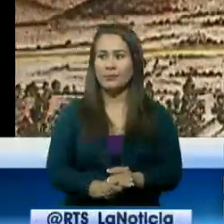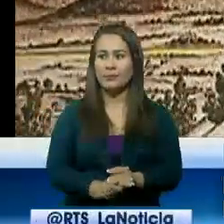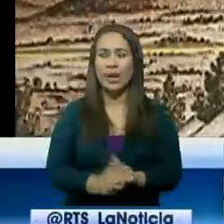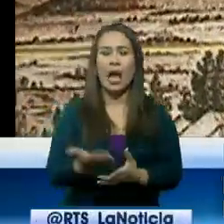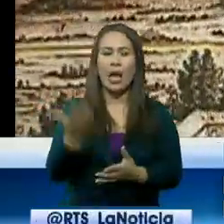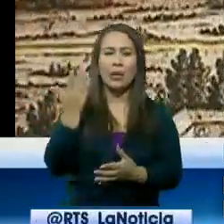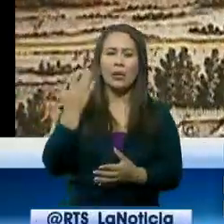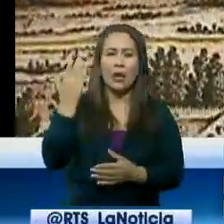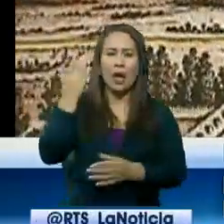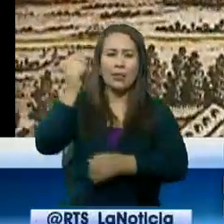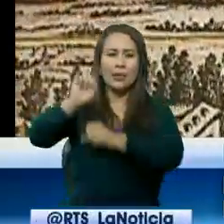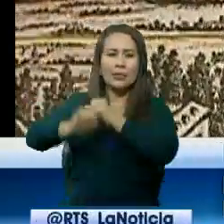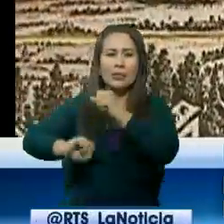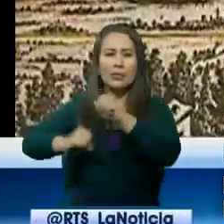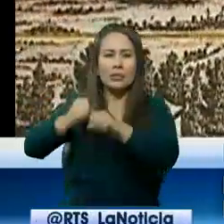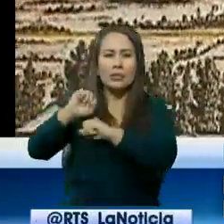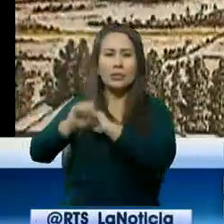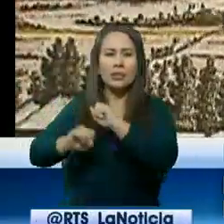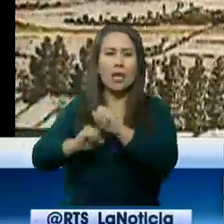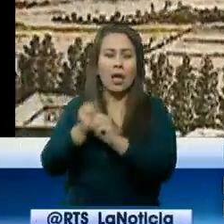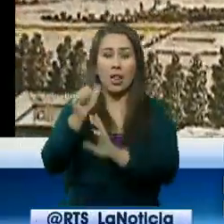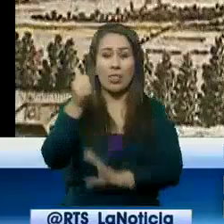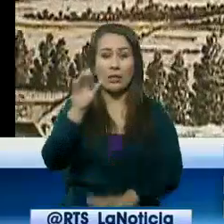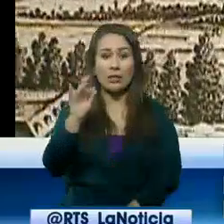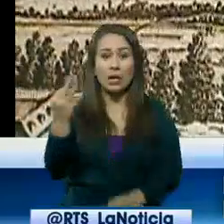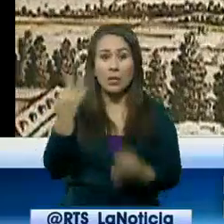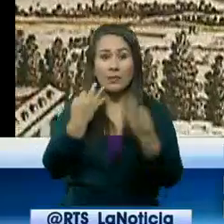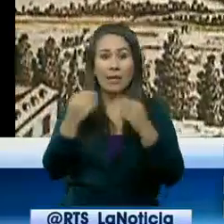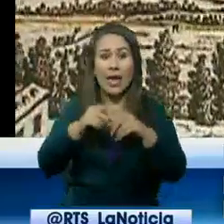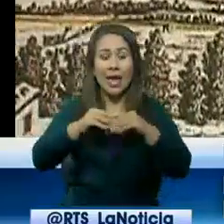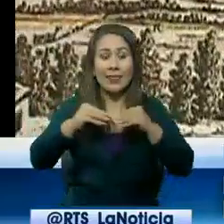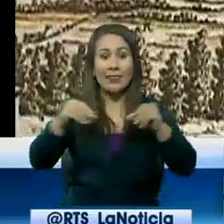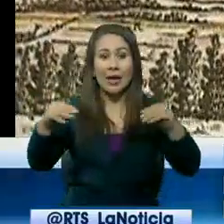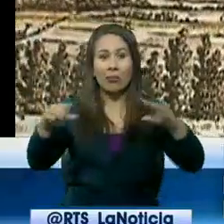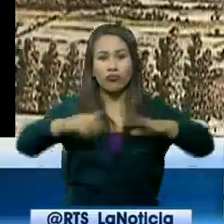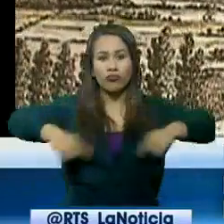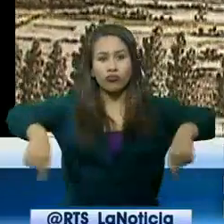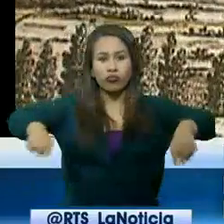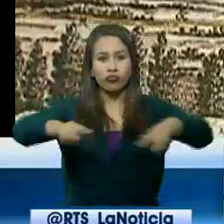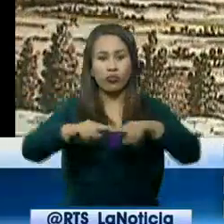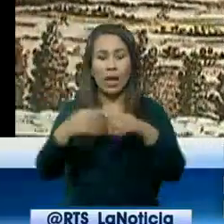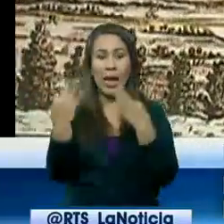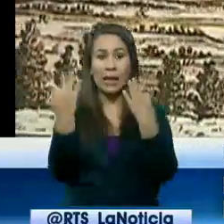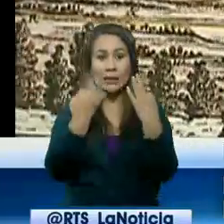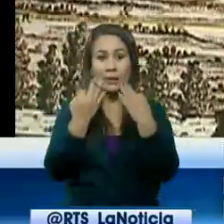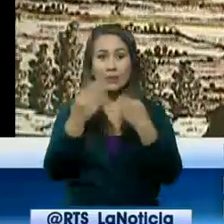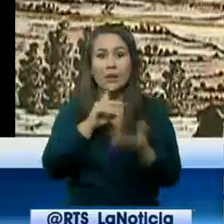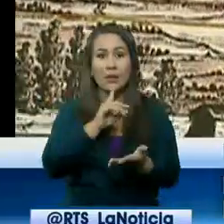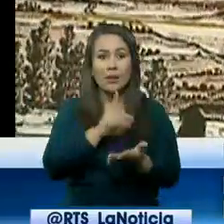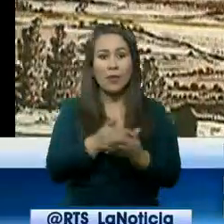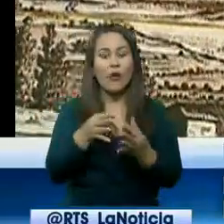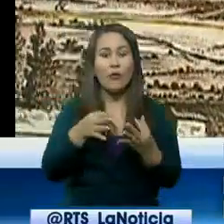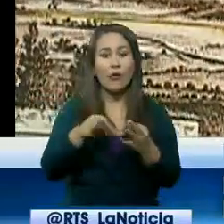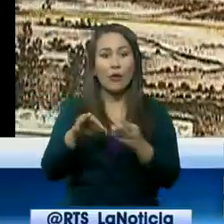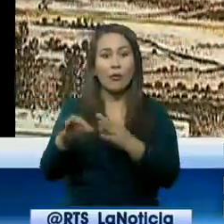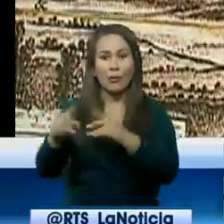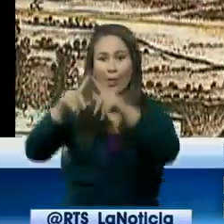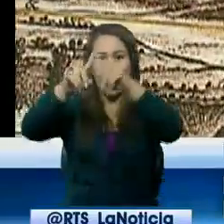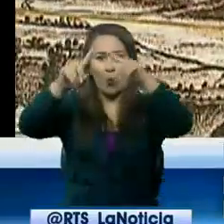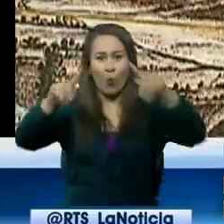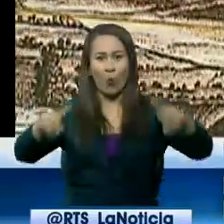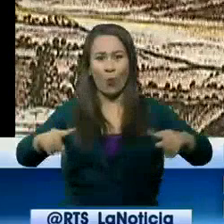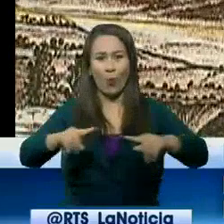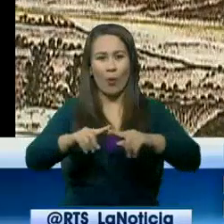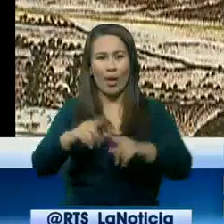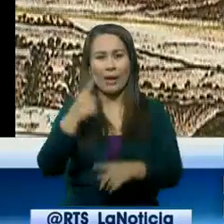XVIII determinar eso, que la forma de la Tierra es achatada en los polos, ¿no? Y en eso consistía justamente el método de triangulación que